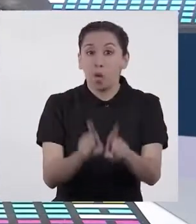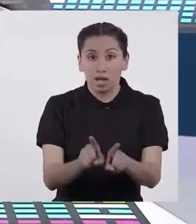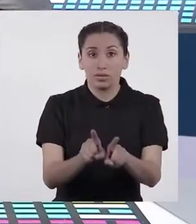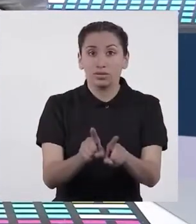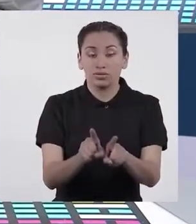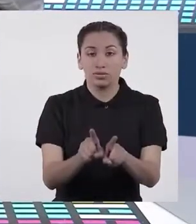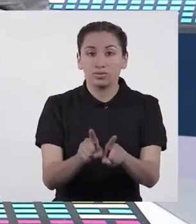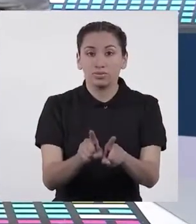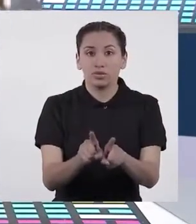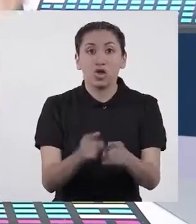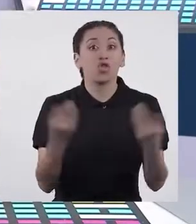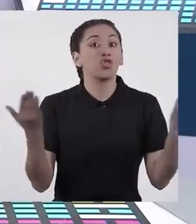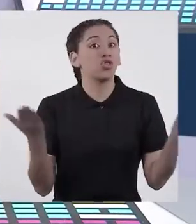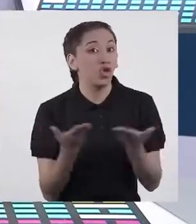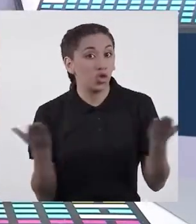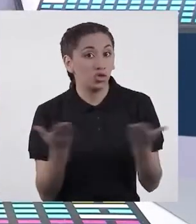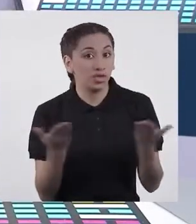cuándo,